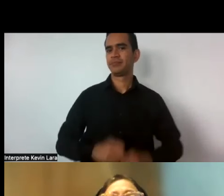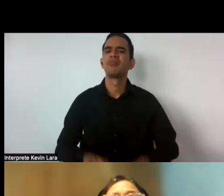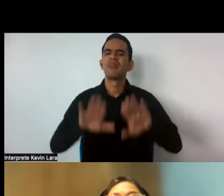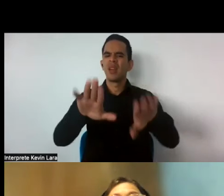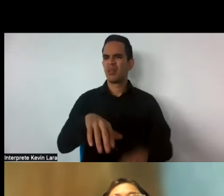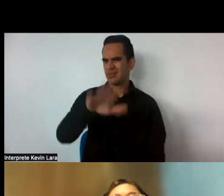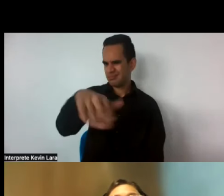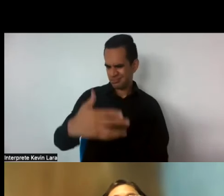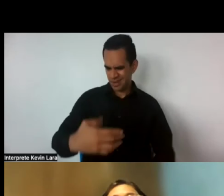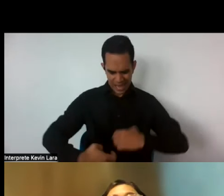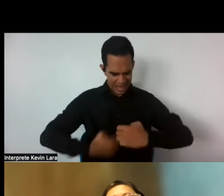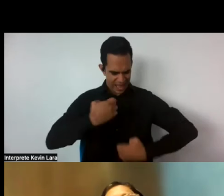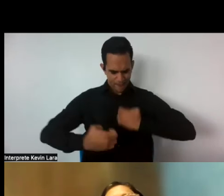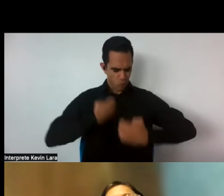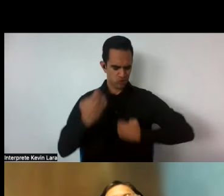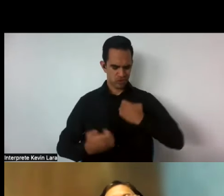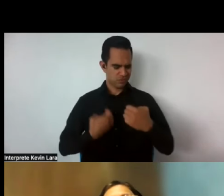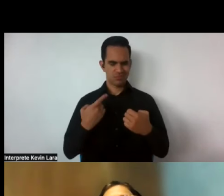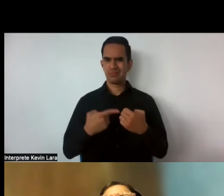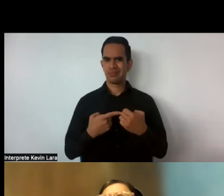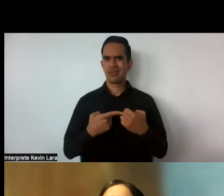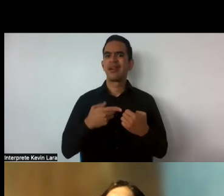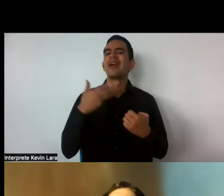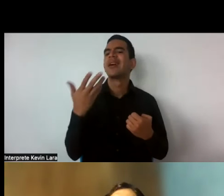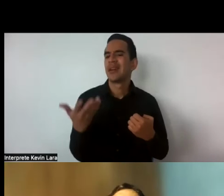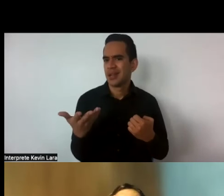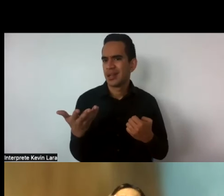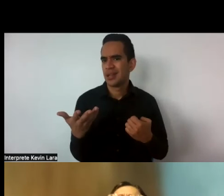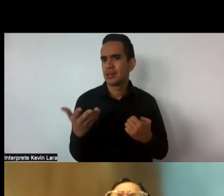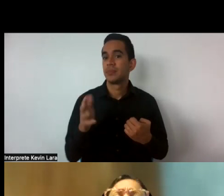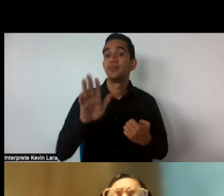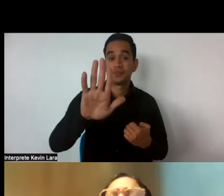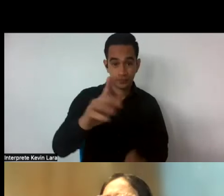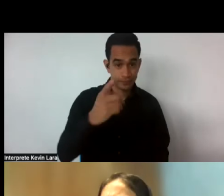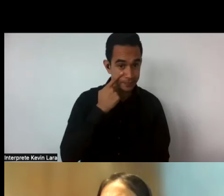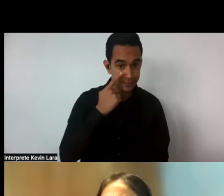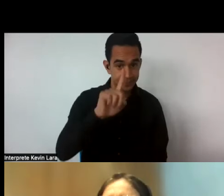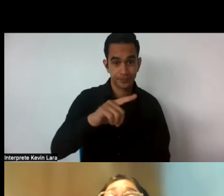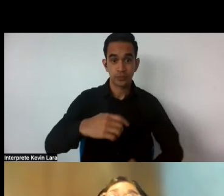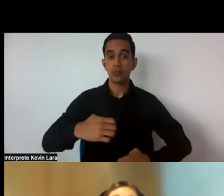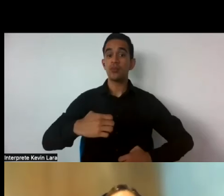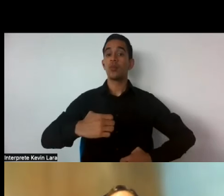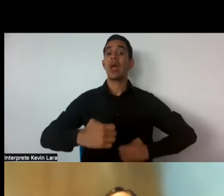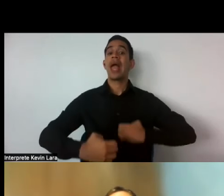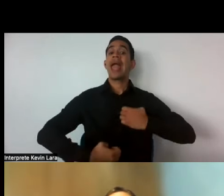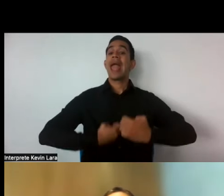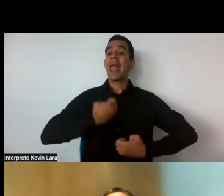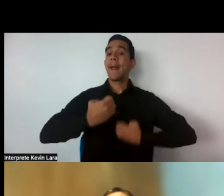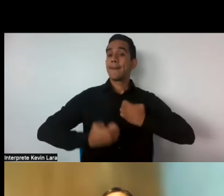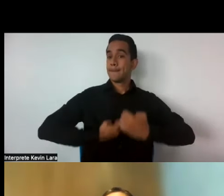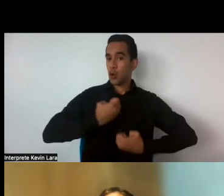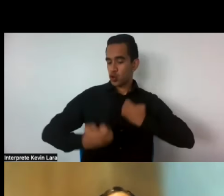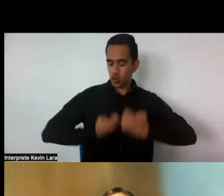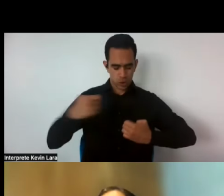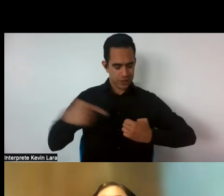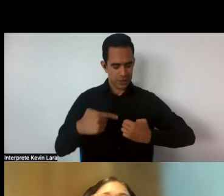de conceptos en este momento, una emoción son aquellos comportamientos que una persona